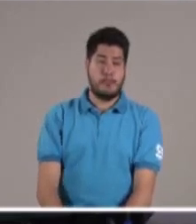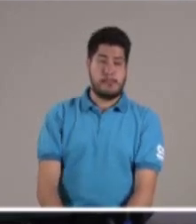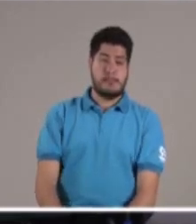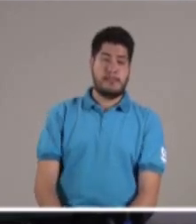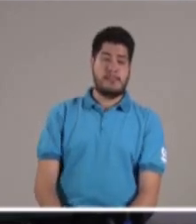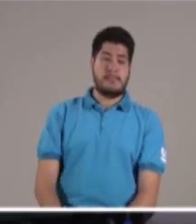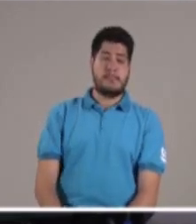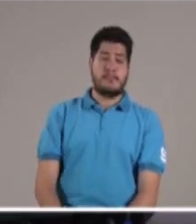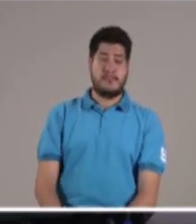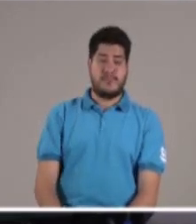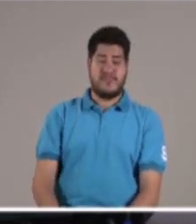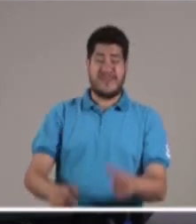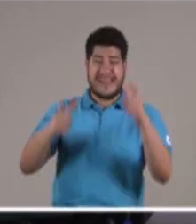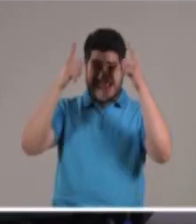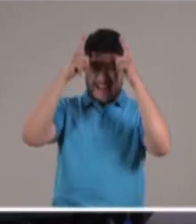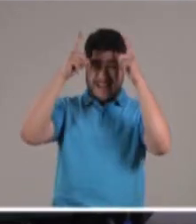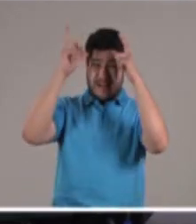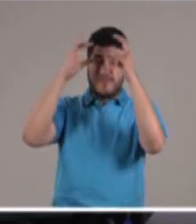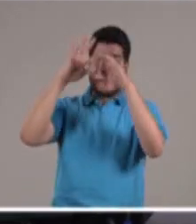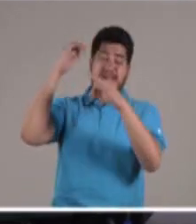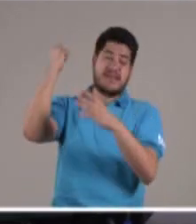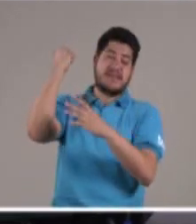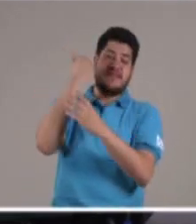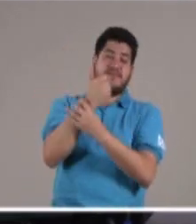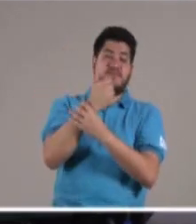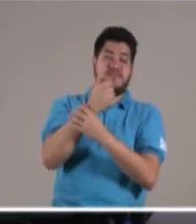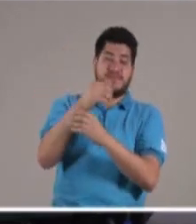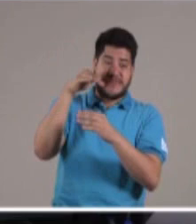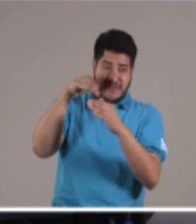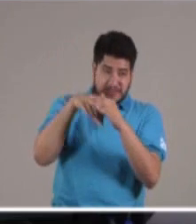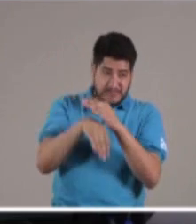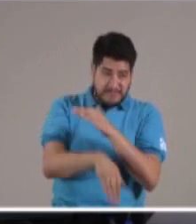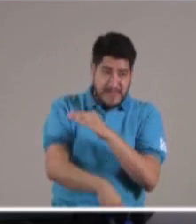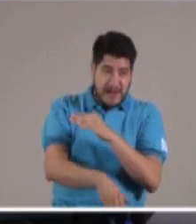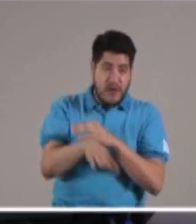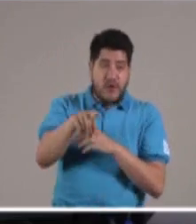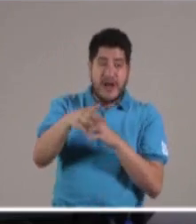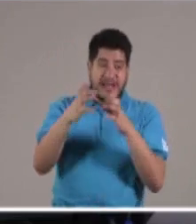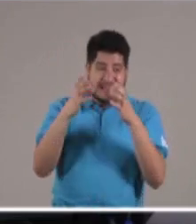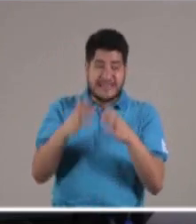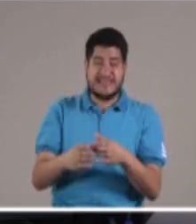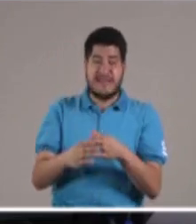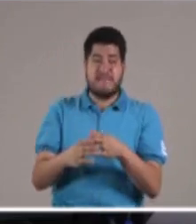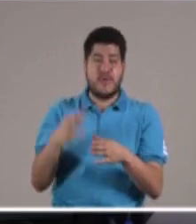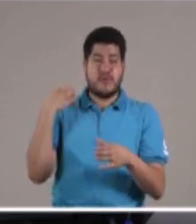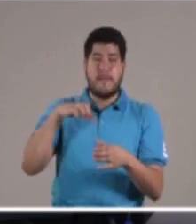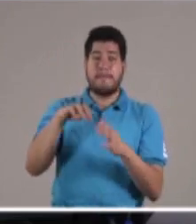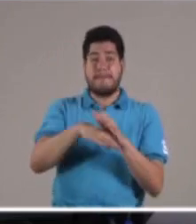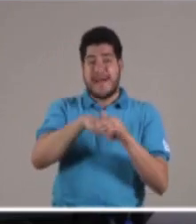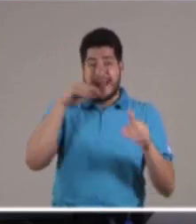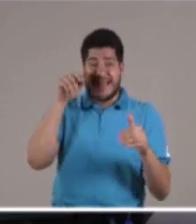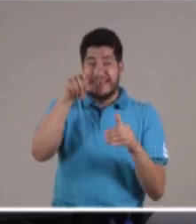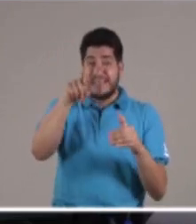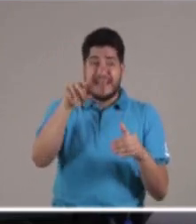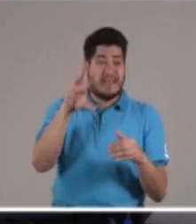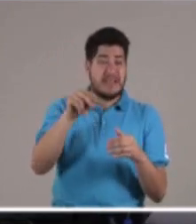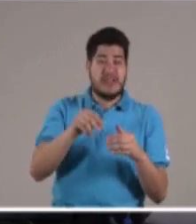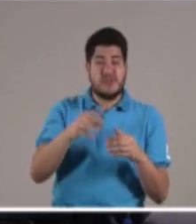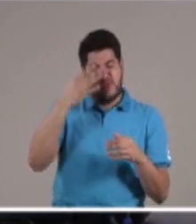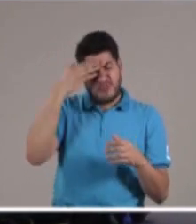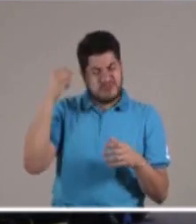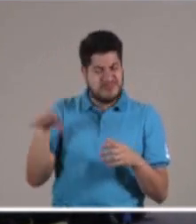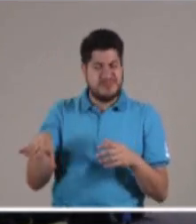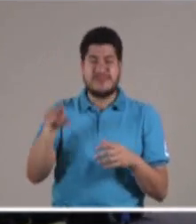el buey del holocausto el buey del sacrificio bajó a ese esposo para sacarte y no dejarte ahí perdido